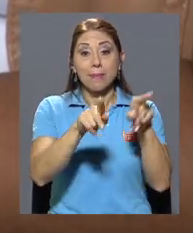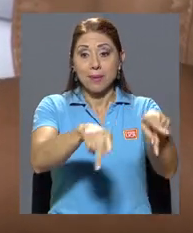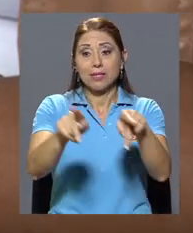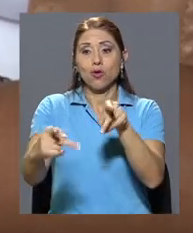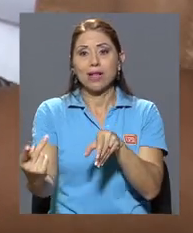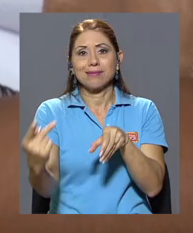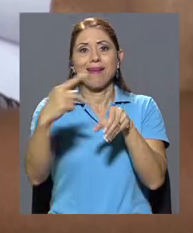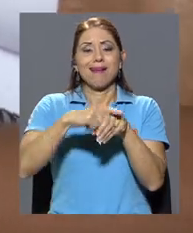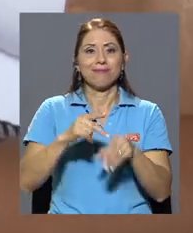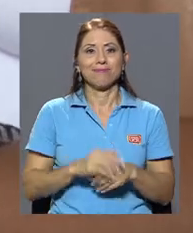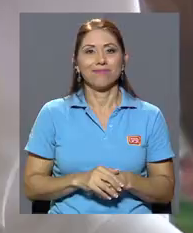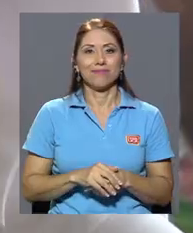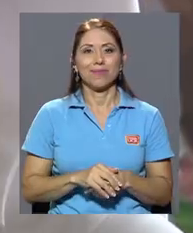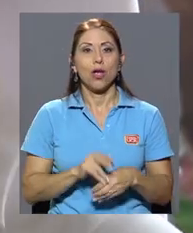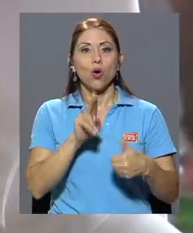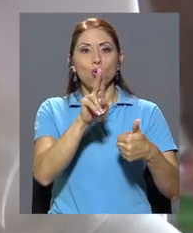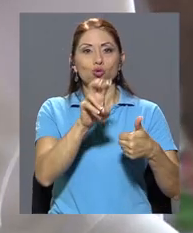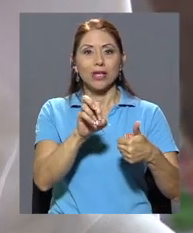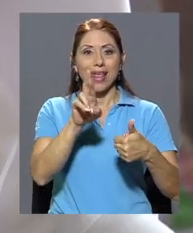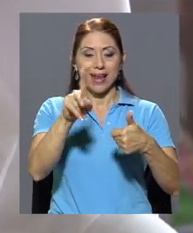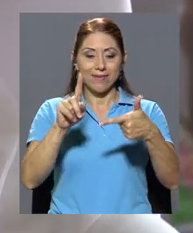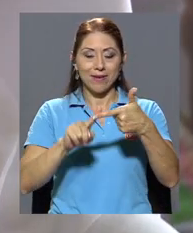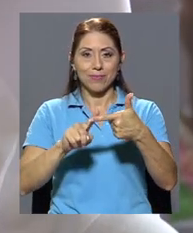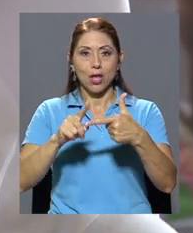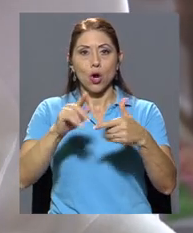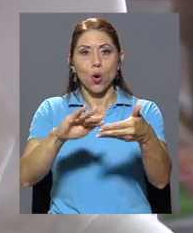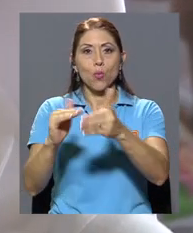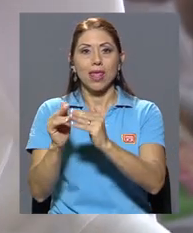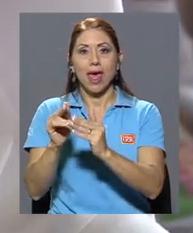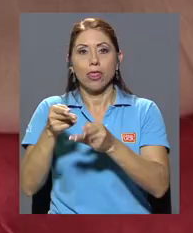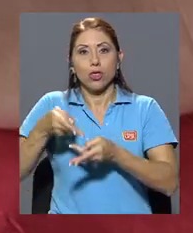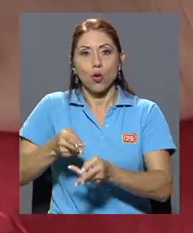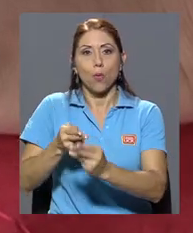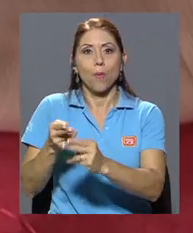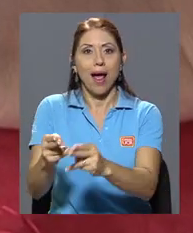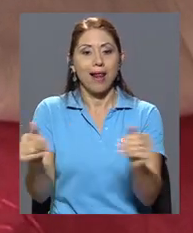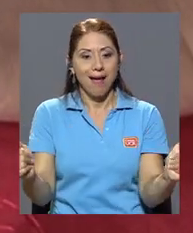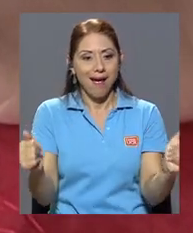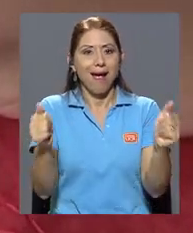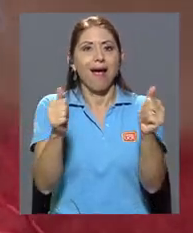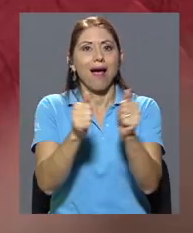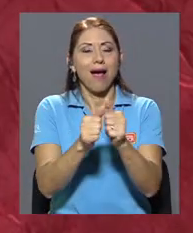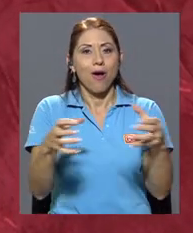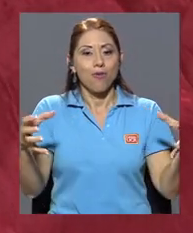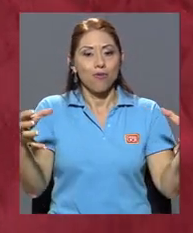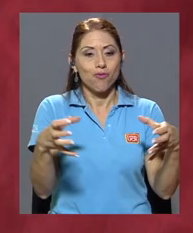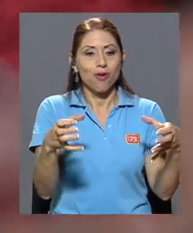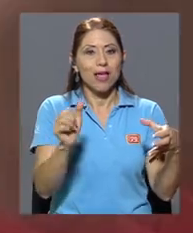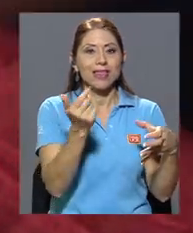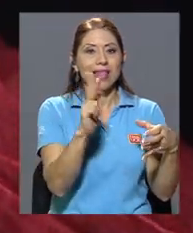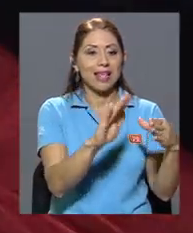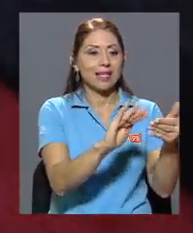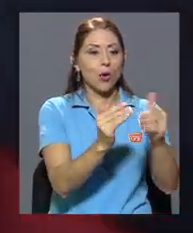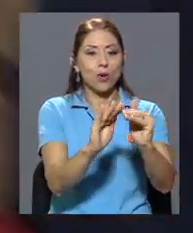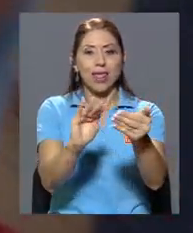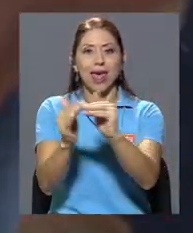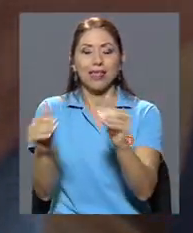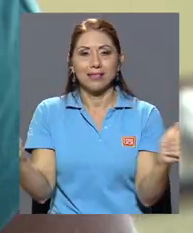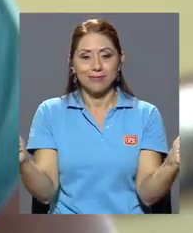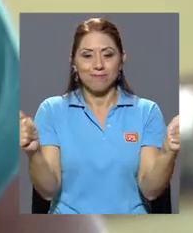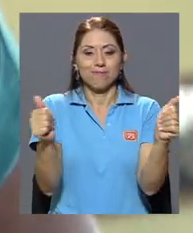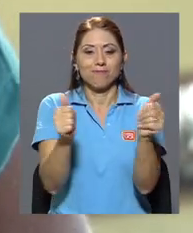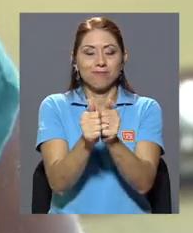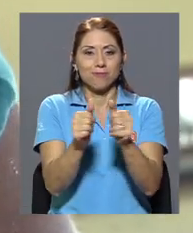ciudadana. Trabajo entre la UCR y la comunidad de Opala, crece una red de organización de 13 comunidades que